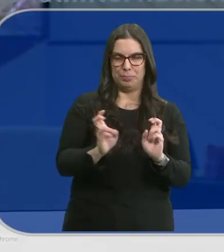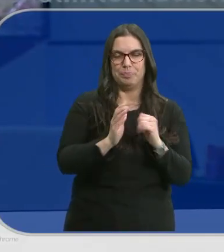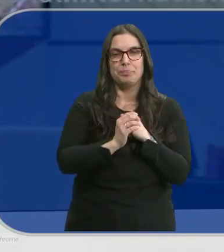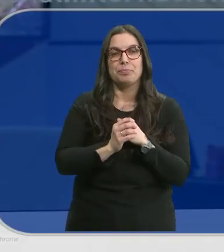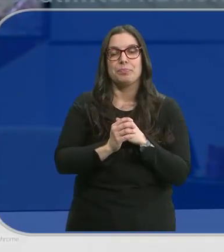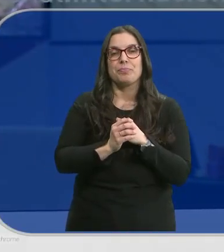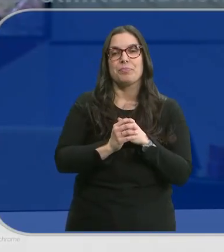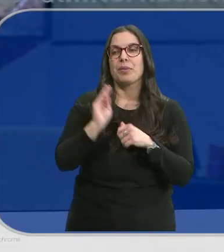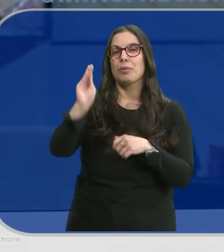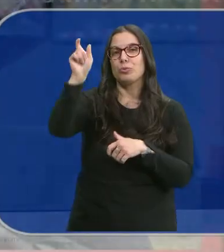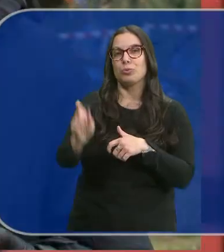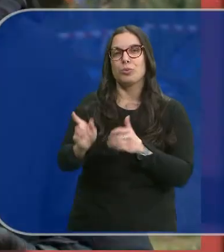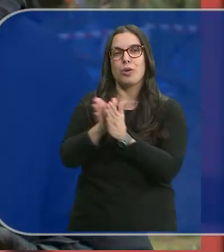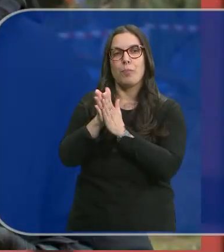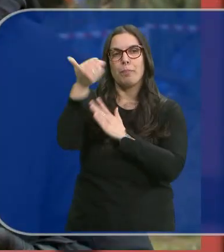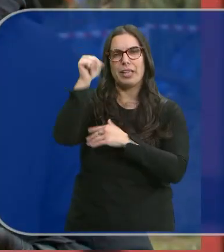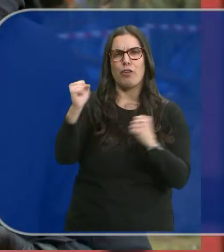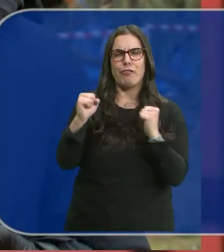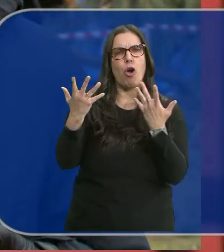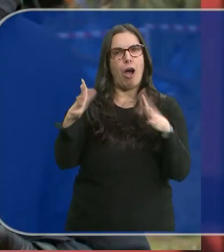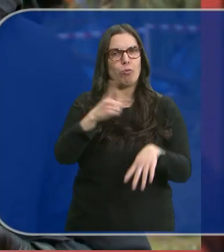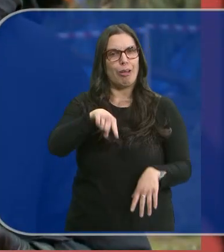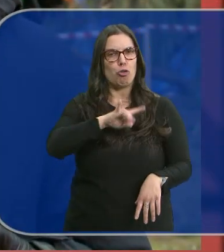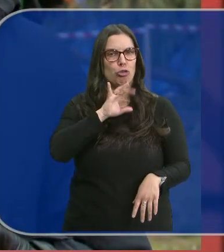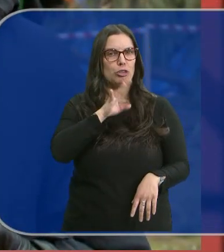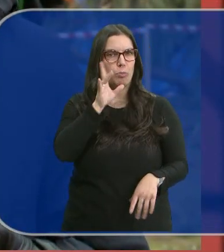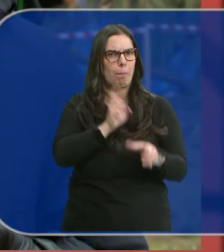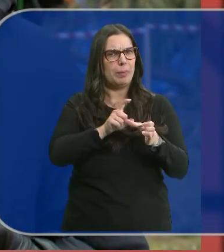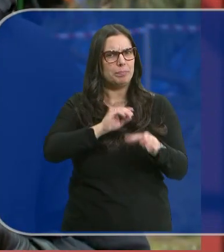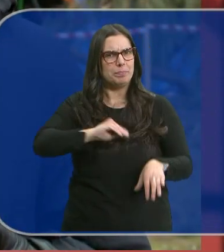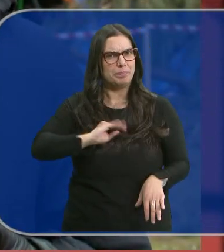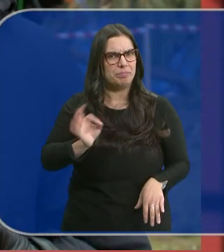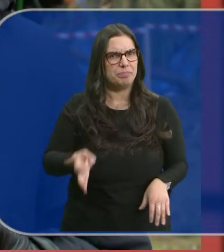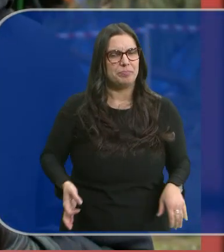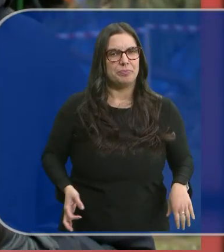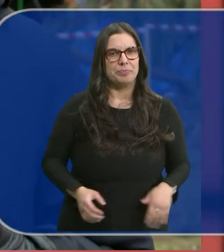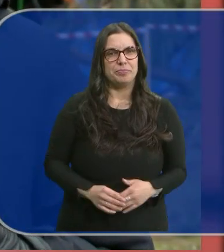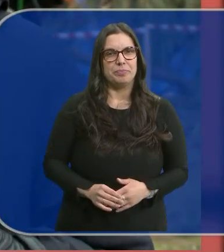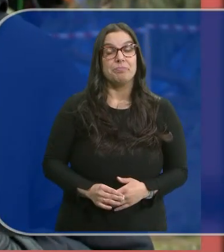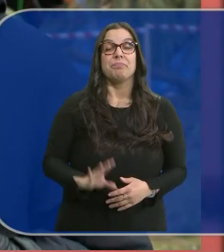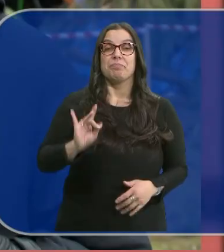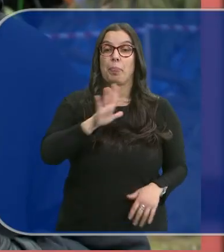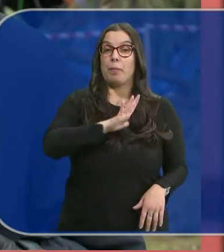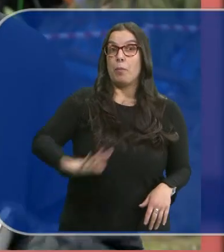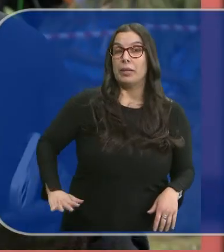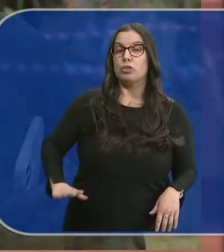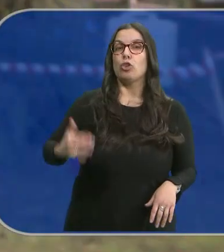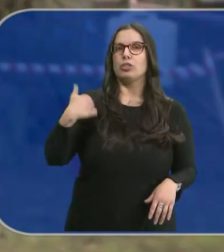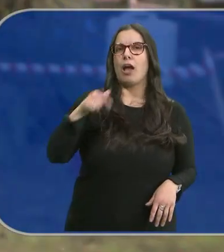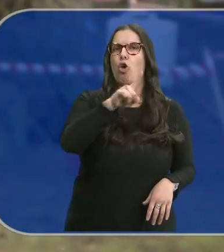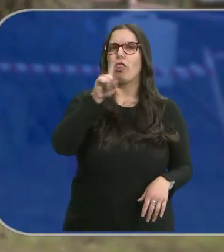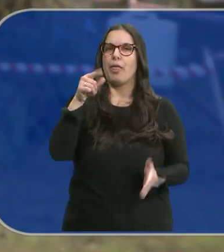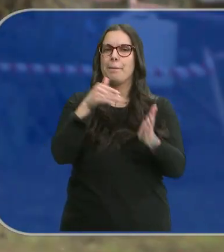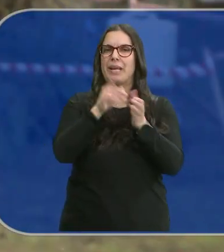moteros. Rodrigo Cabezudo, a pesar del frío, de momento contentos con la participación. Sí, de momento se han superado ya los